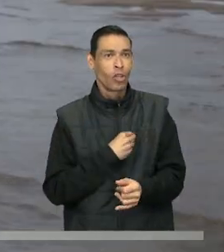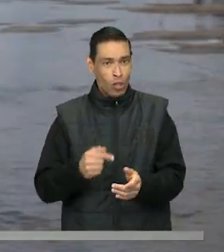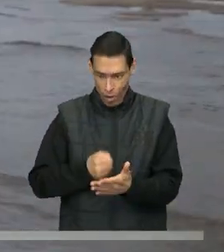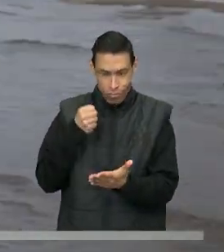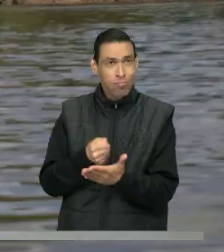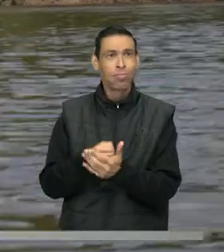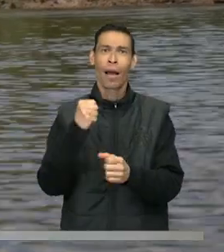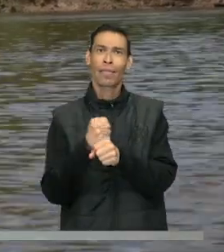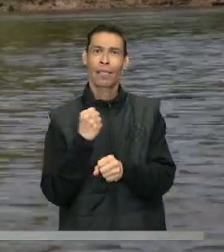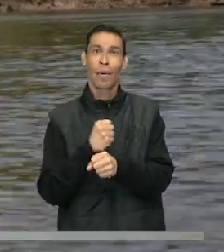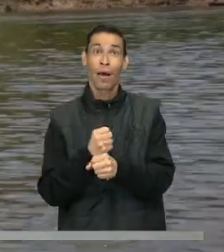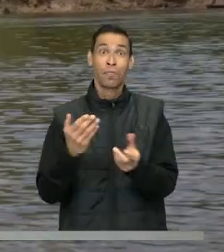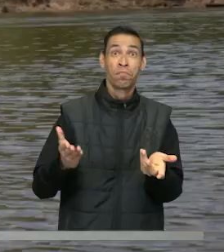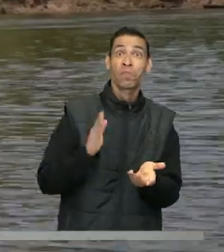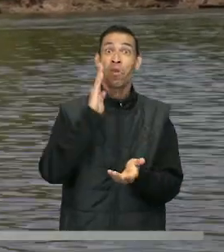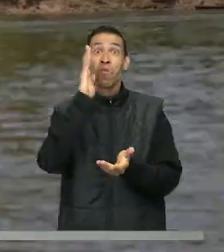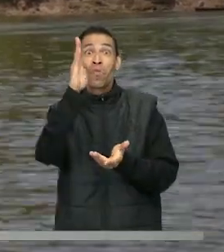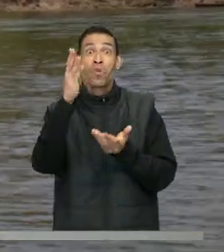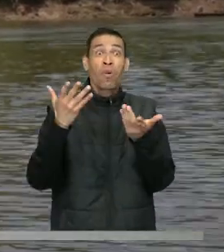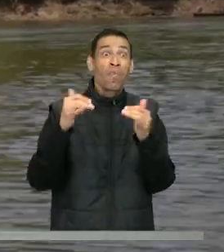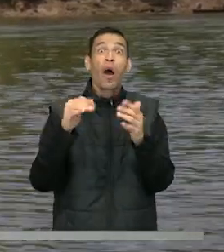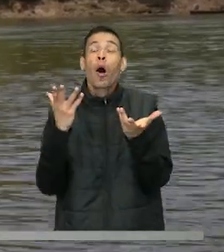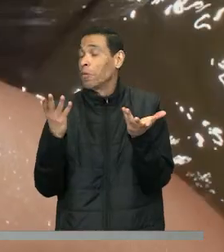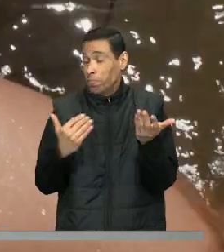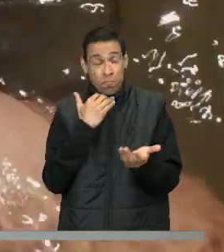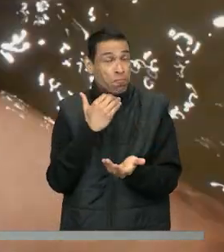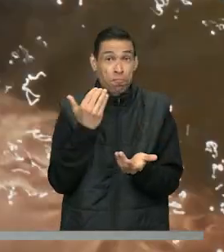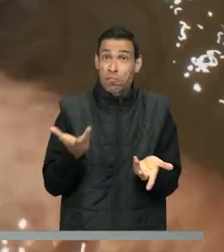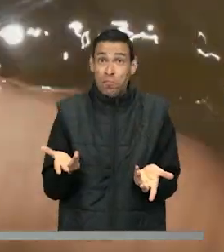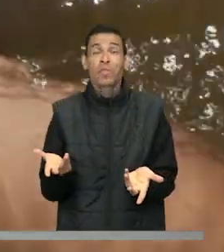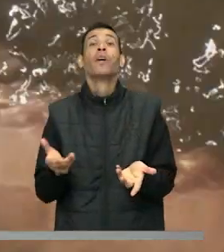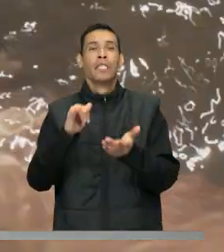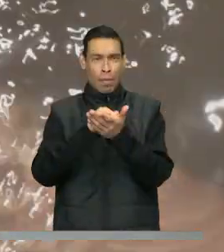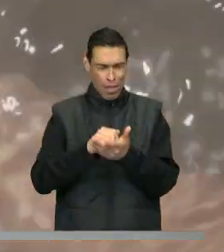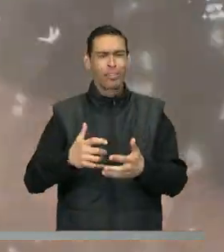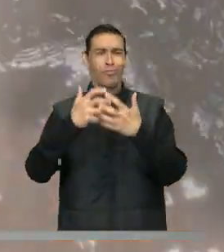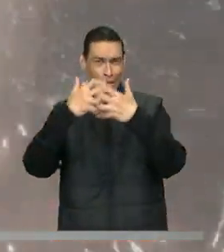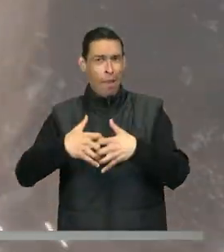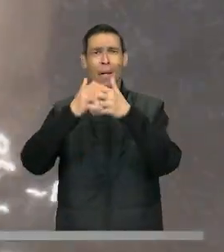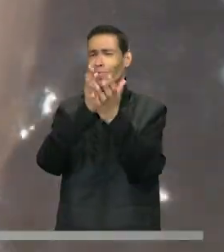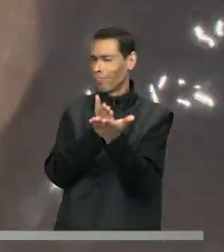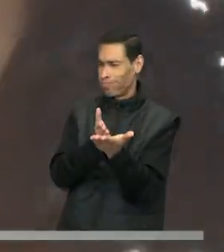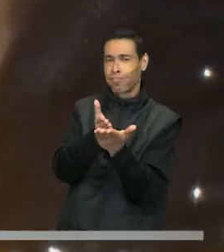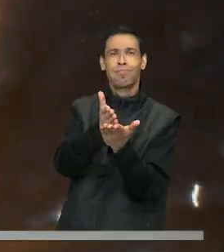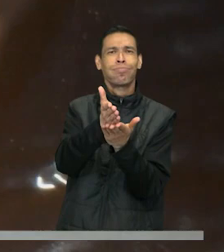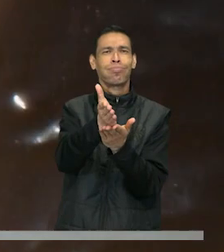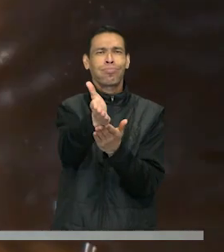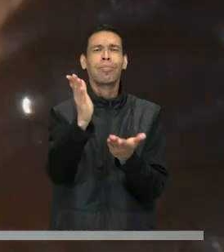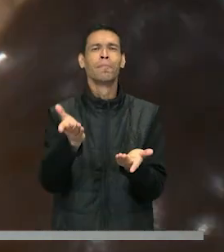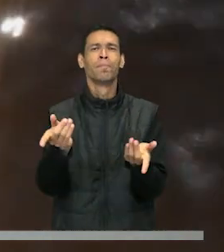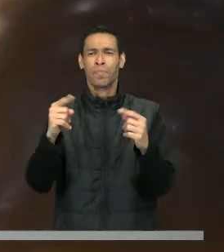a llegar. Y así es el transcurso de esta empresa, de mi vida, de mi